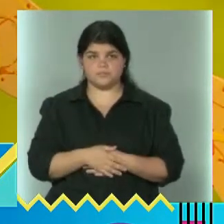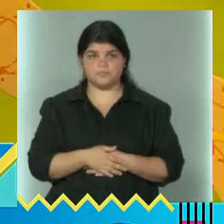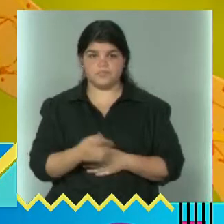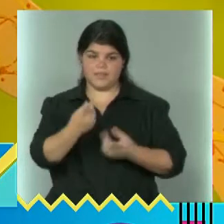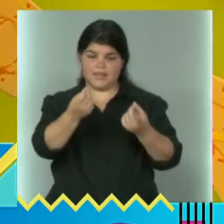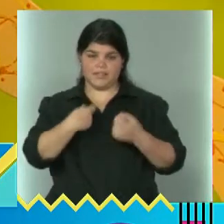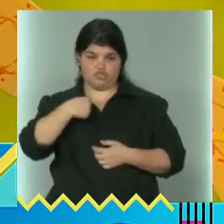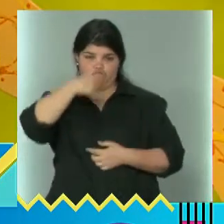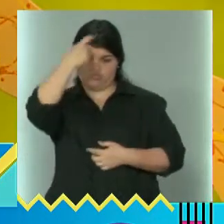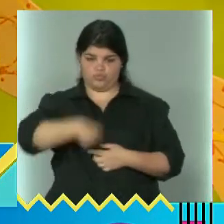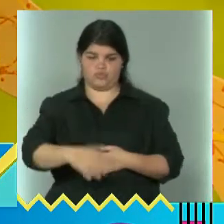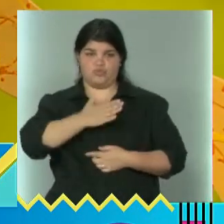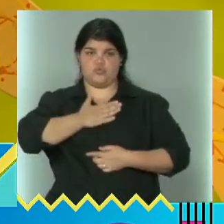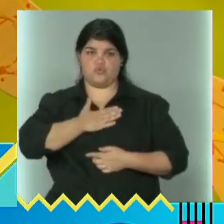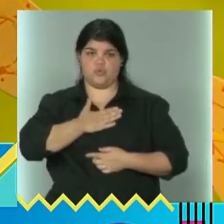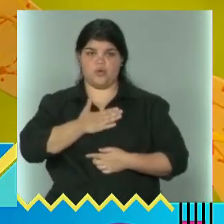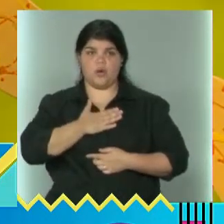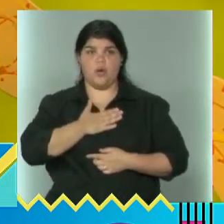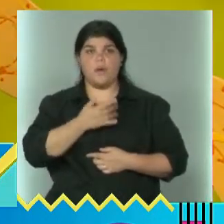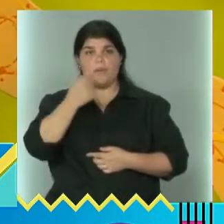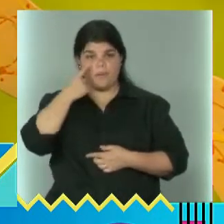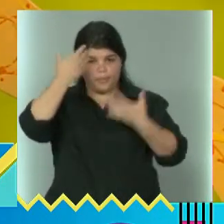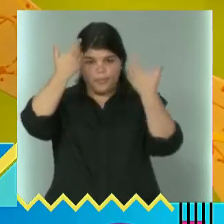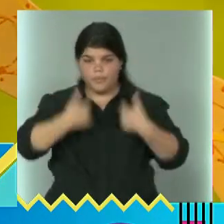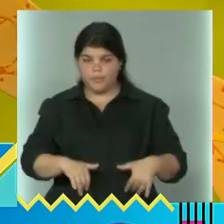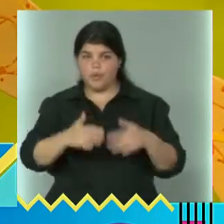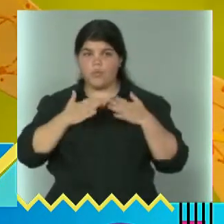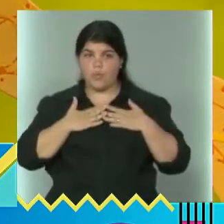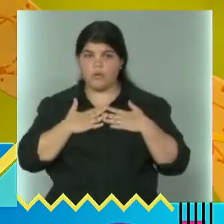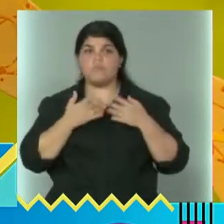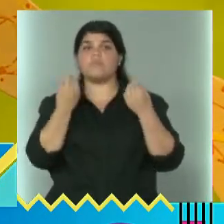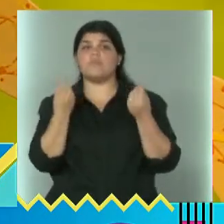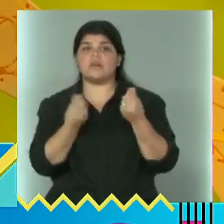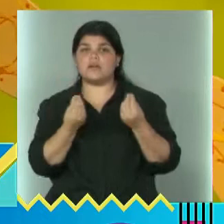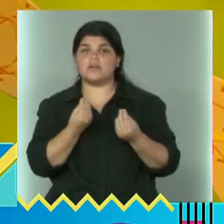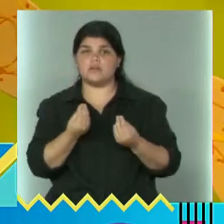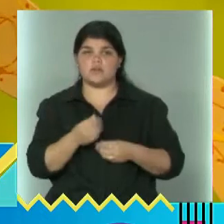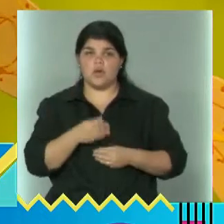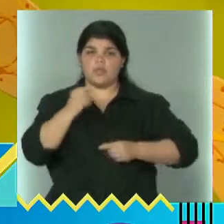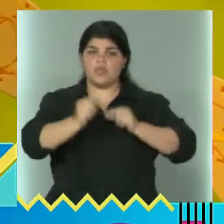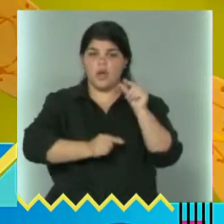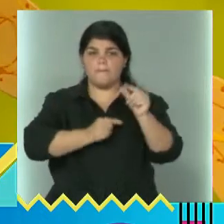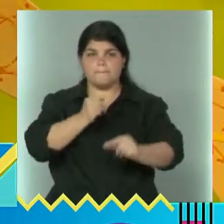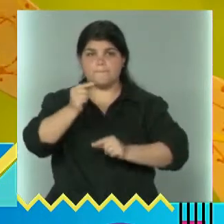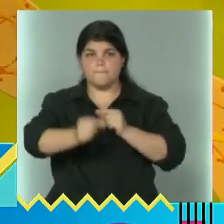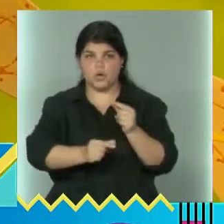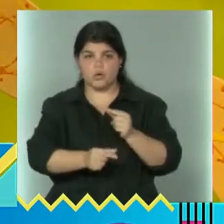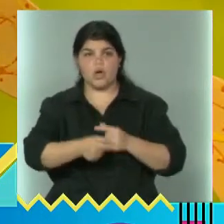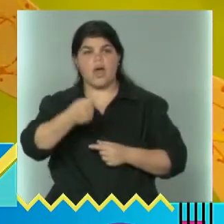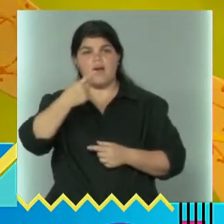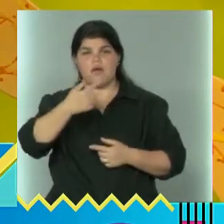el proceso de coaching, es decir, este cuerpito tiene que atravesar todo un proceso de coaching para